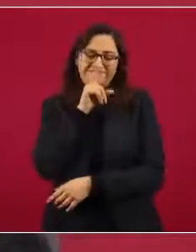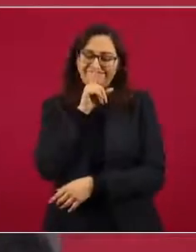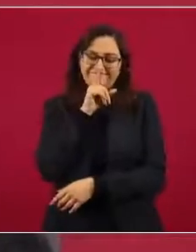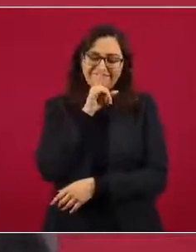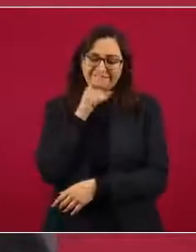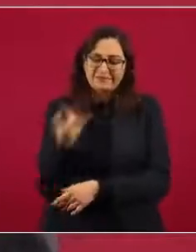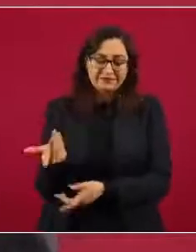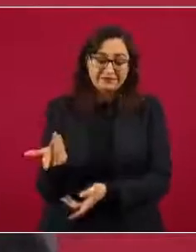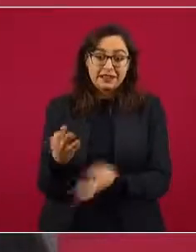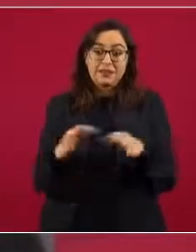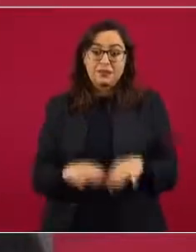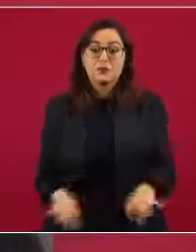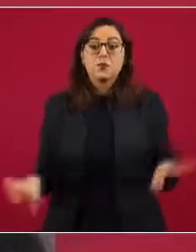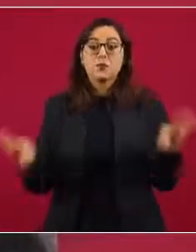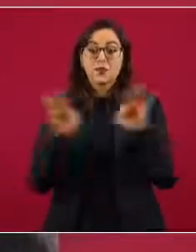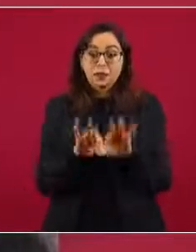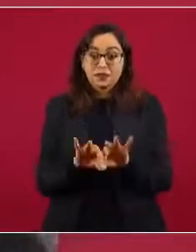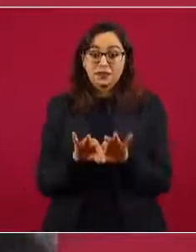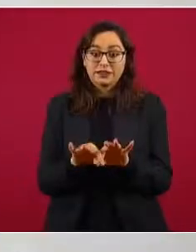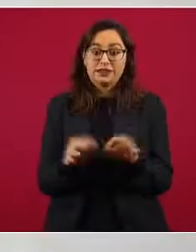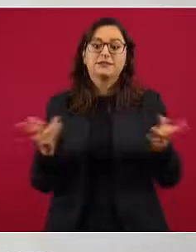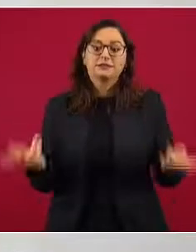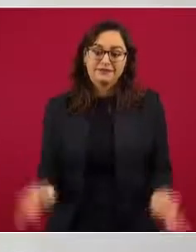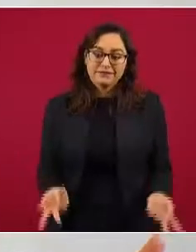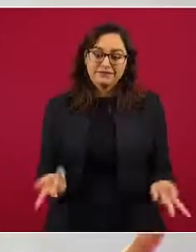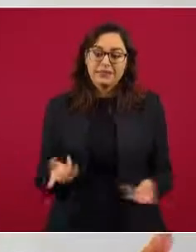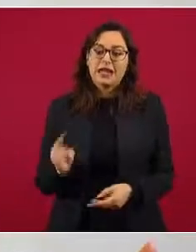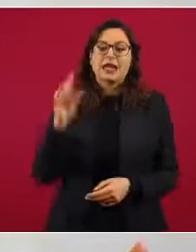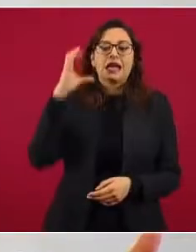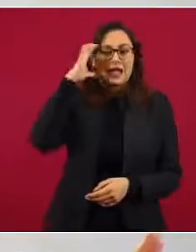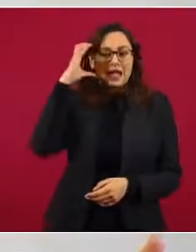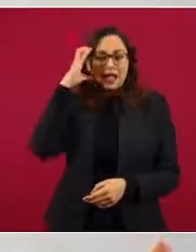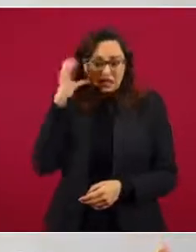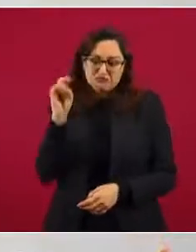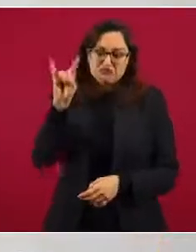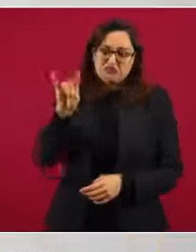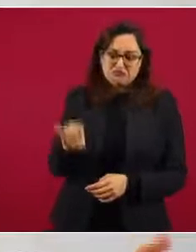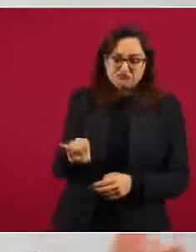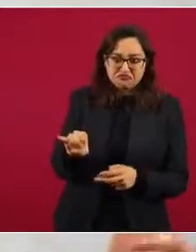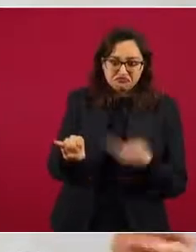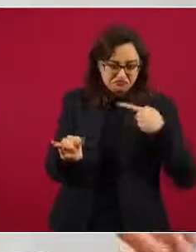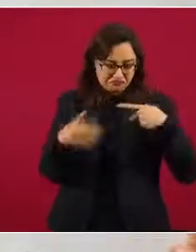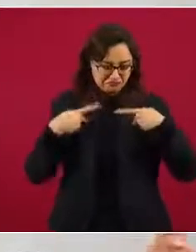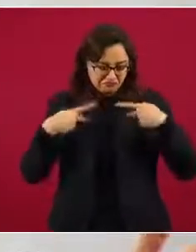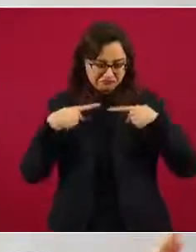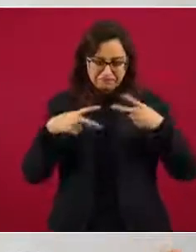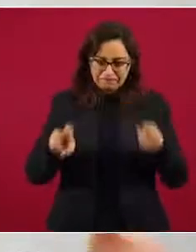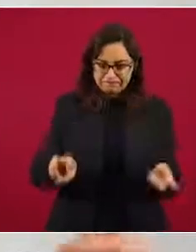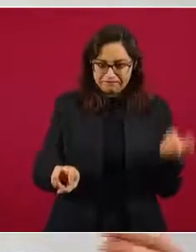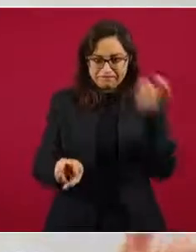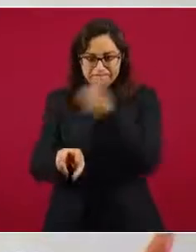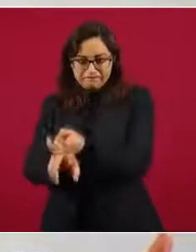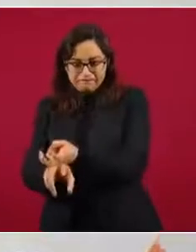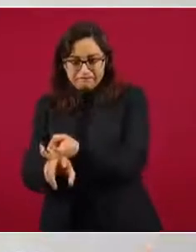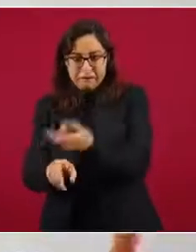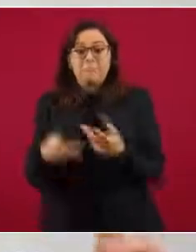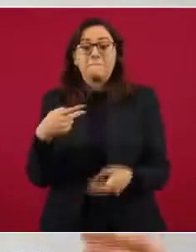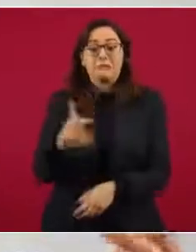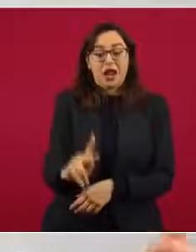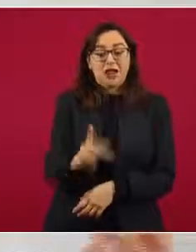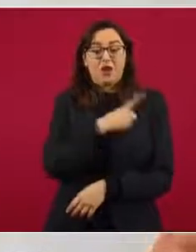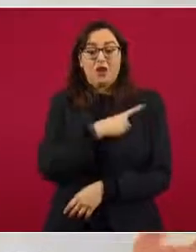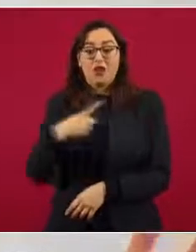personas. Lo más importante es tener el personal de salud especializado, el personal clínico, el personal de